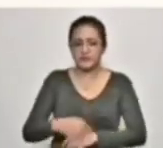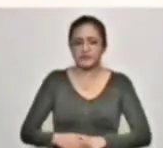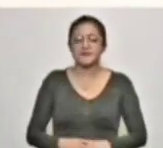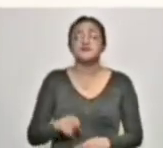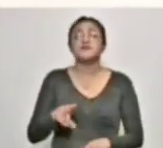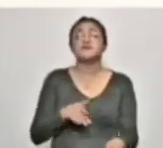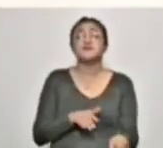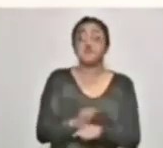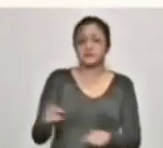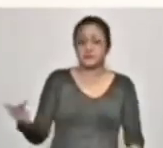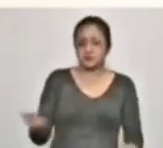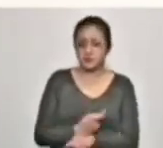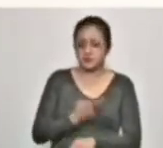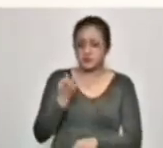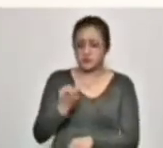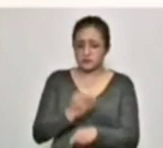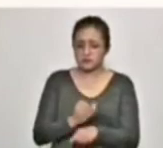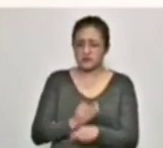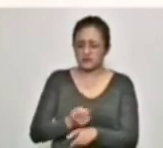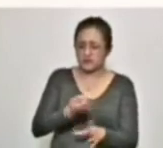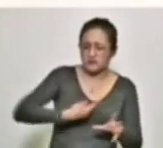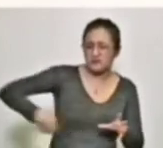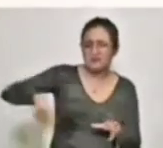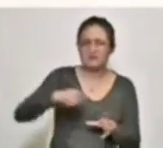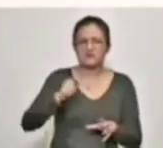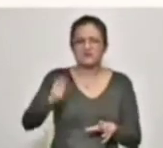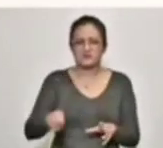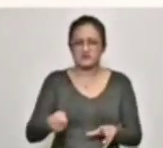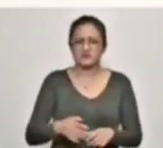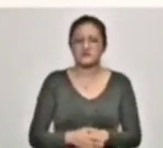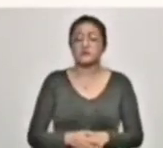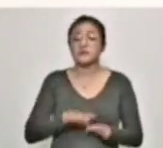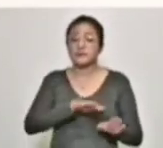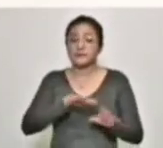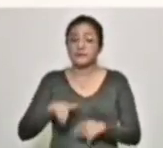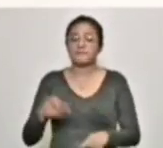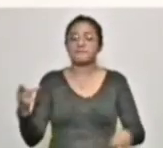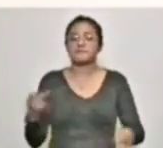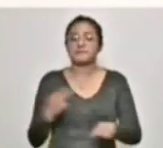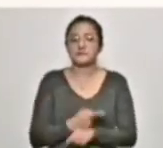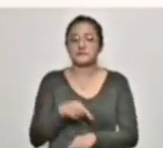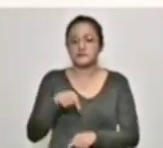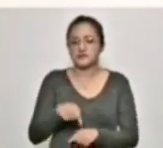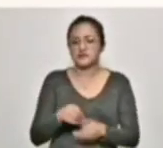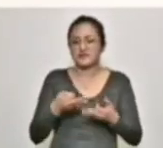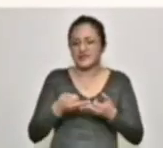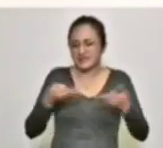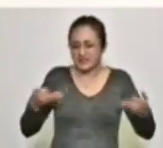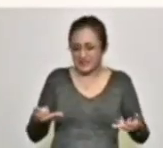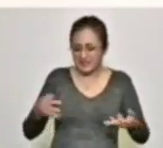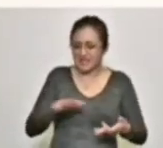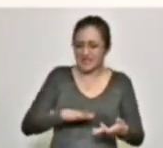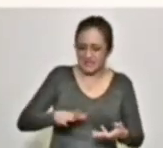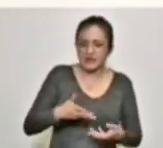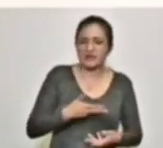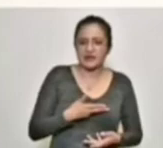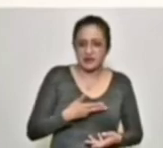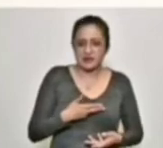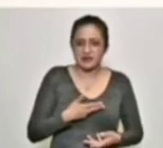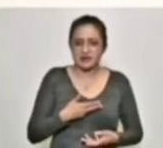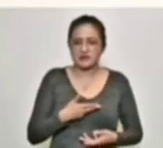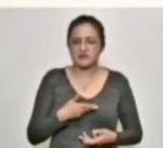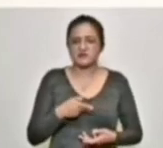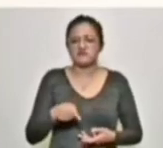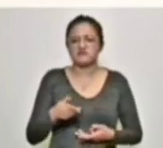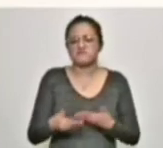¿Qué condiciones generaron este socavón? Además de las condiciones del suelo, que presentan